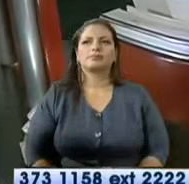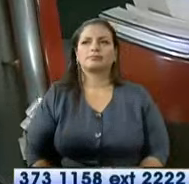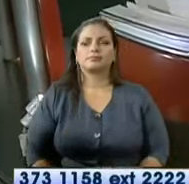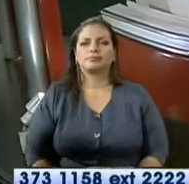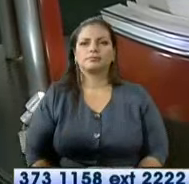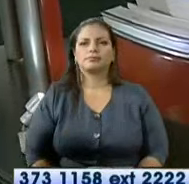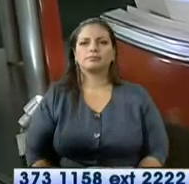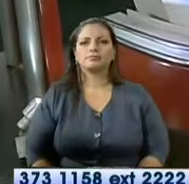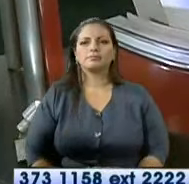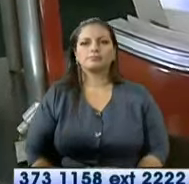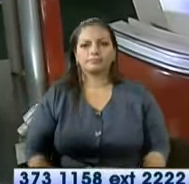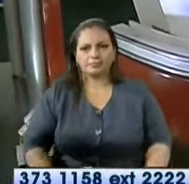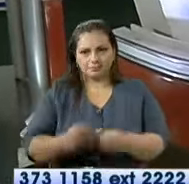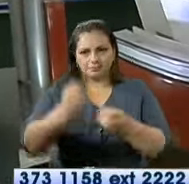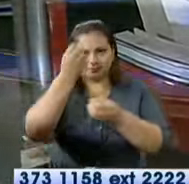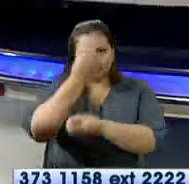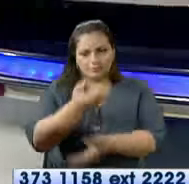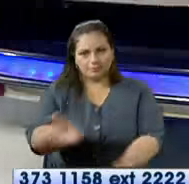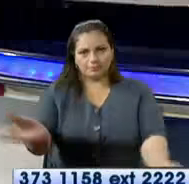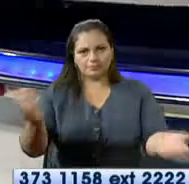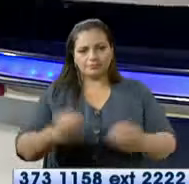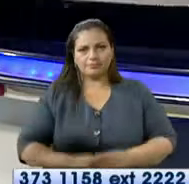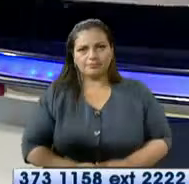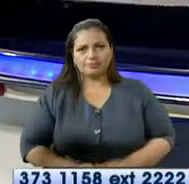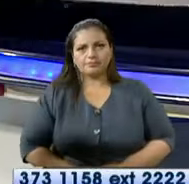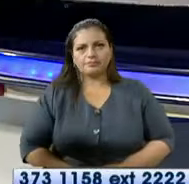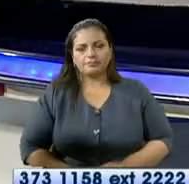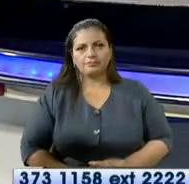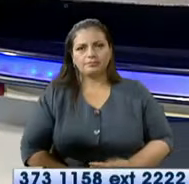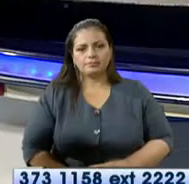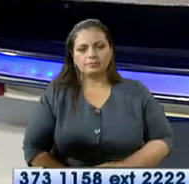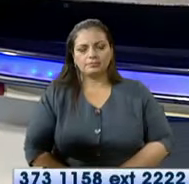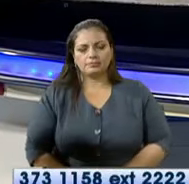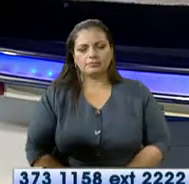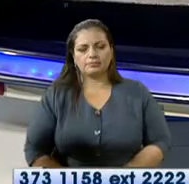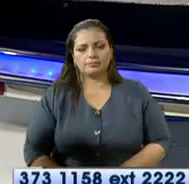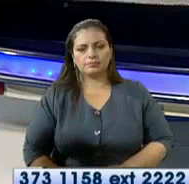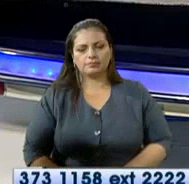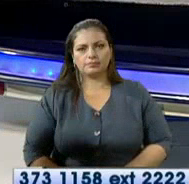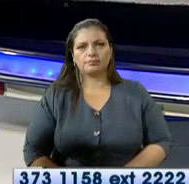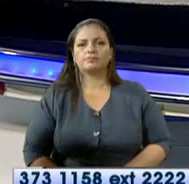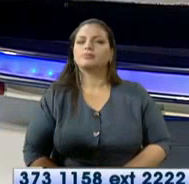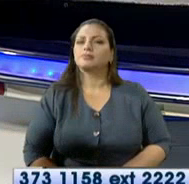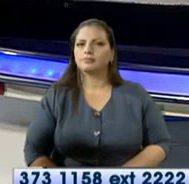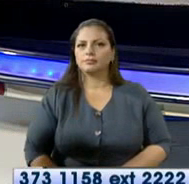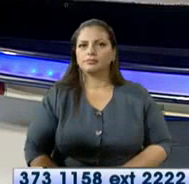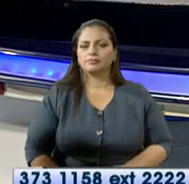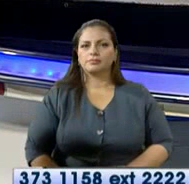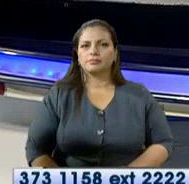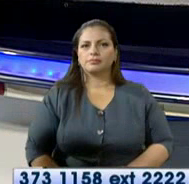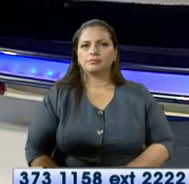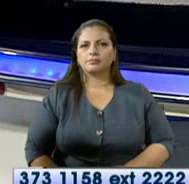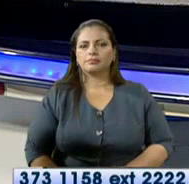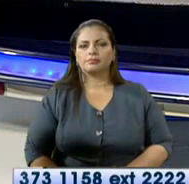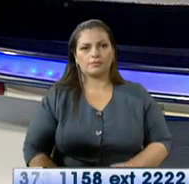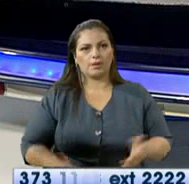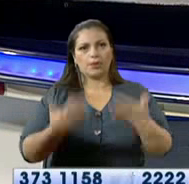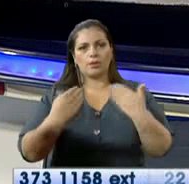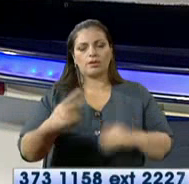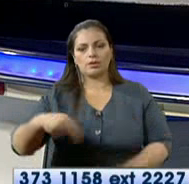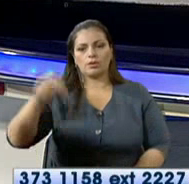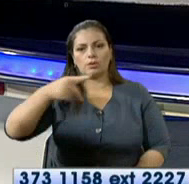Bueno, aquí hay más información para ustedes. Martín. Así es, ahora les contamos que un motociclista resultó herido en un accidente de tránsito registrado en el norte de